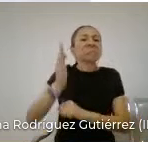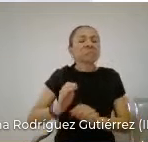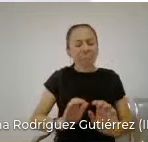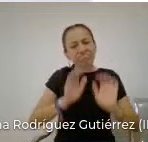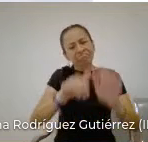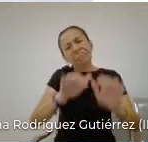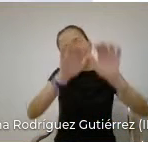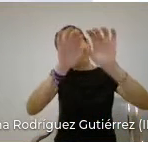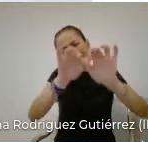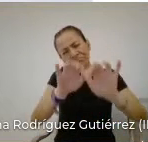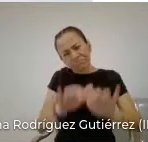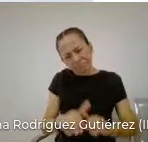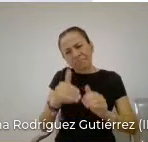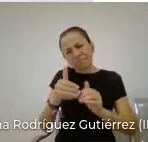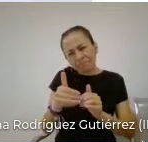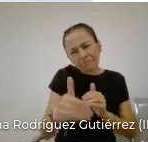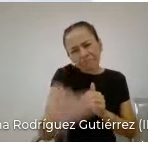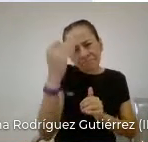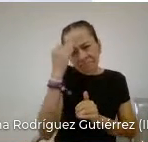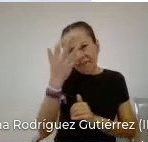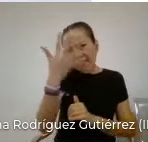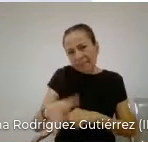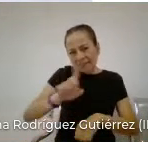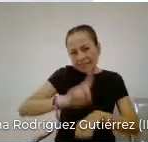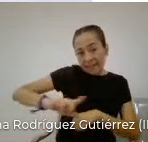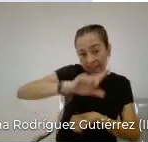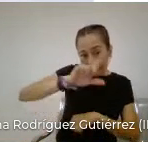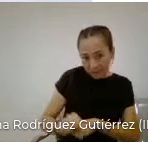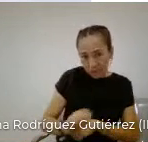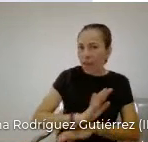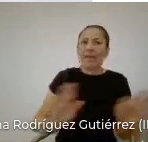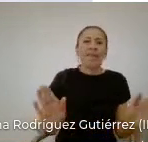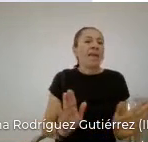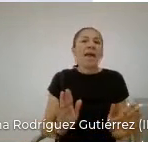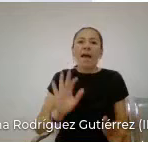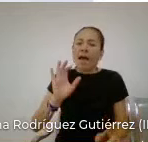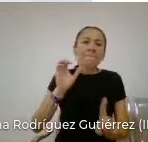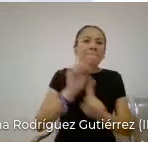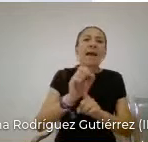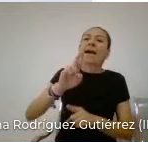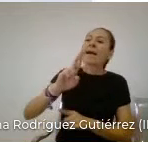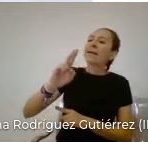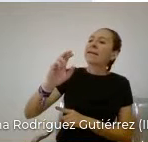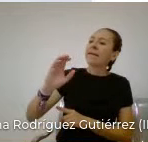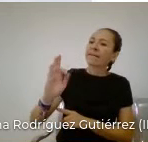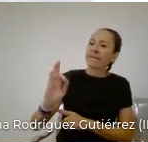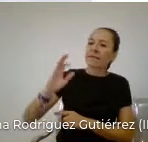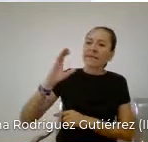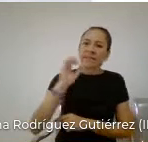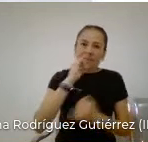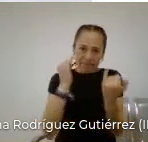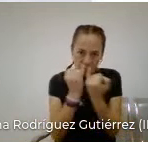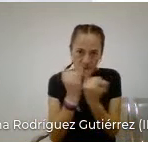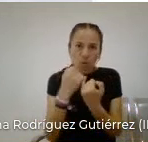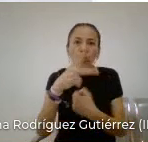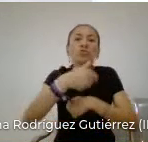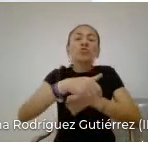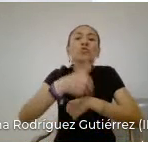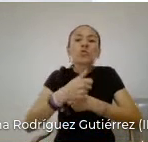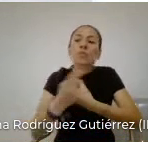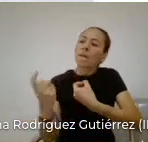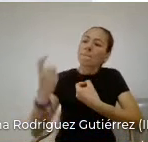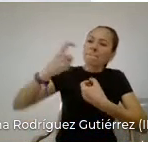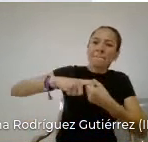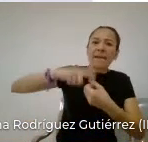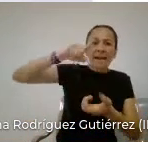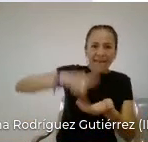10 días tiene su RFC, tiene su número de seguridad social. Los dos no sabía que eran necesarios y no